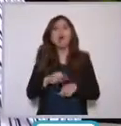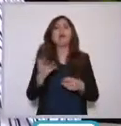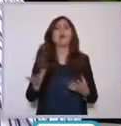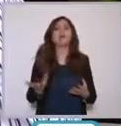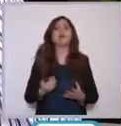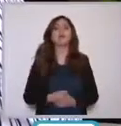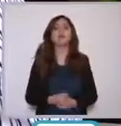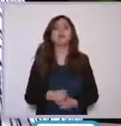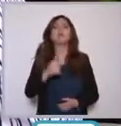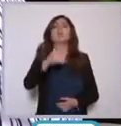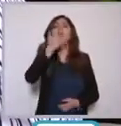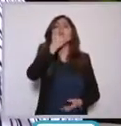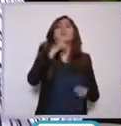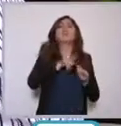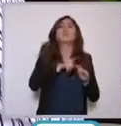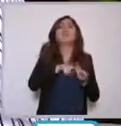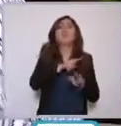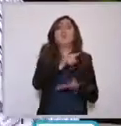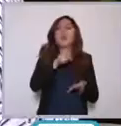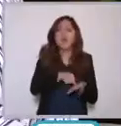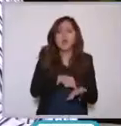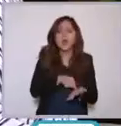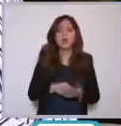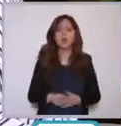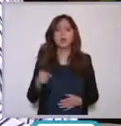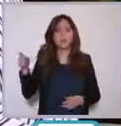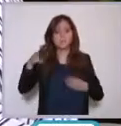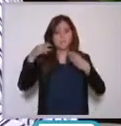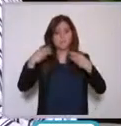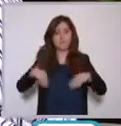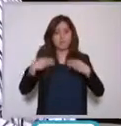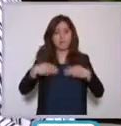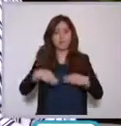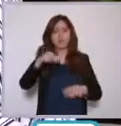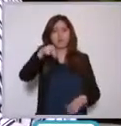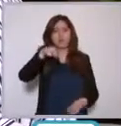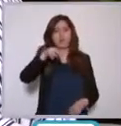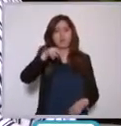¿Dónde está ubicado el mercado? El mercado está ubicado en